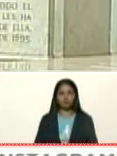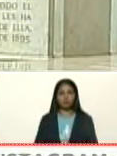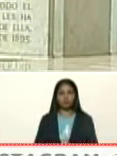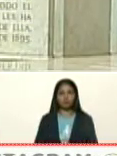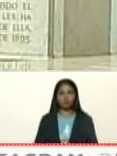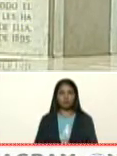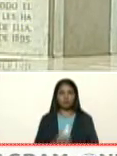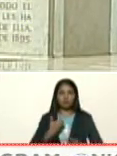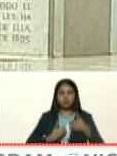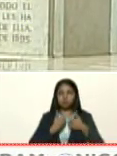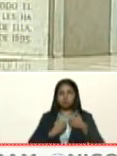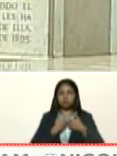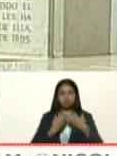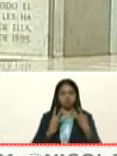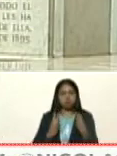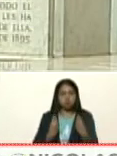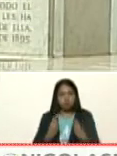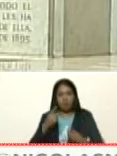sufridas,